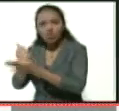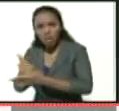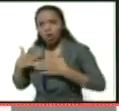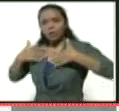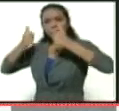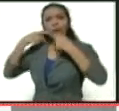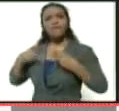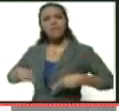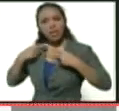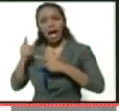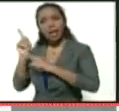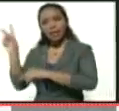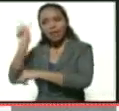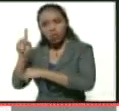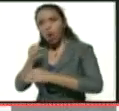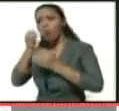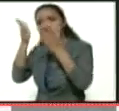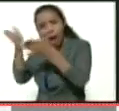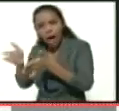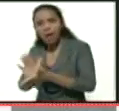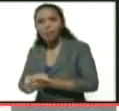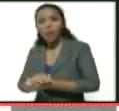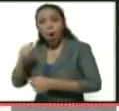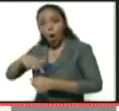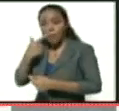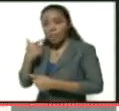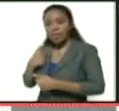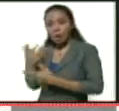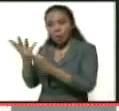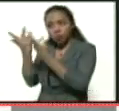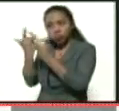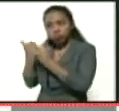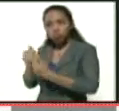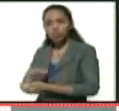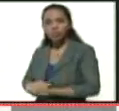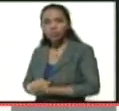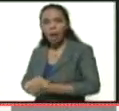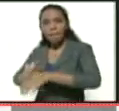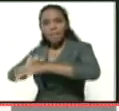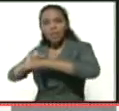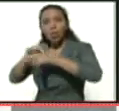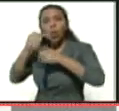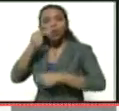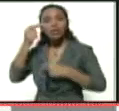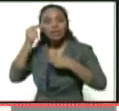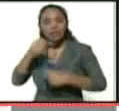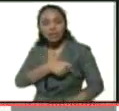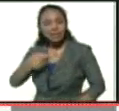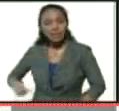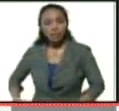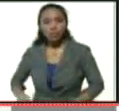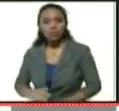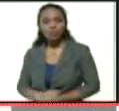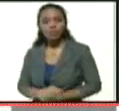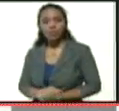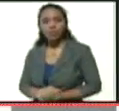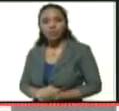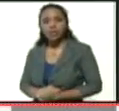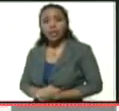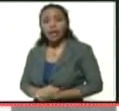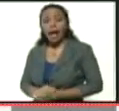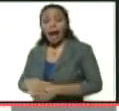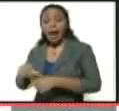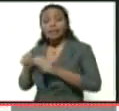días. Es la Venezuela buena. Hoy me decía los médicos chinos que era